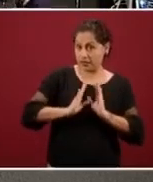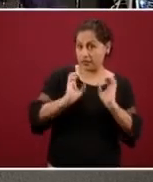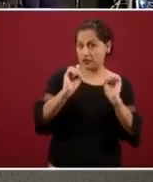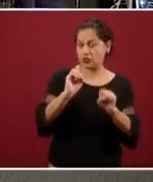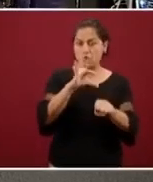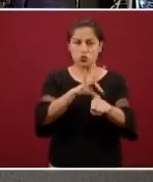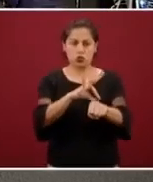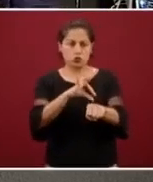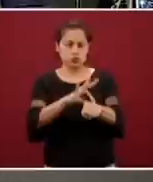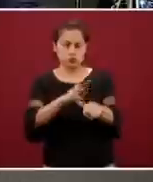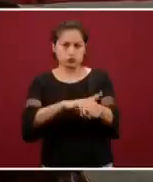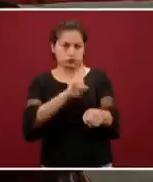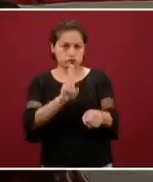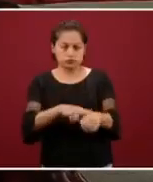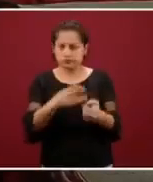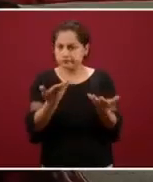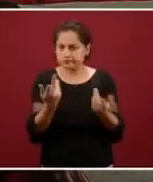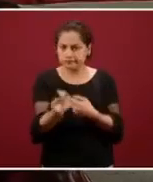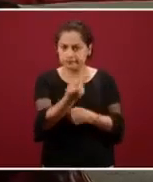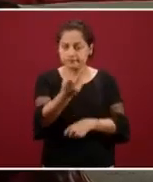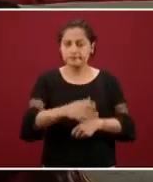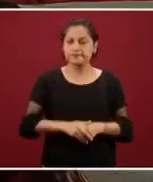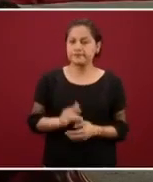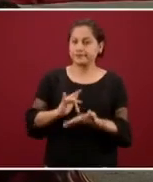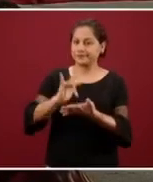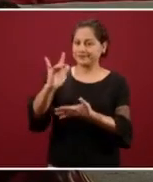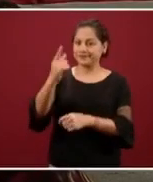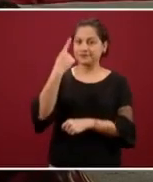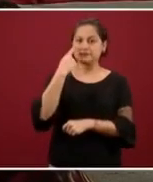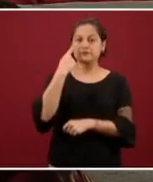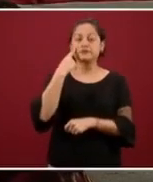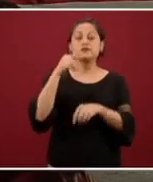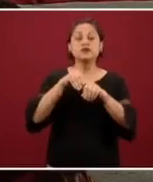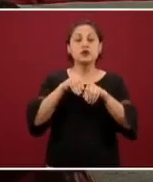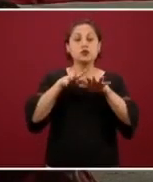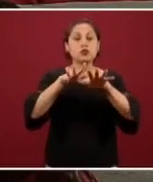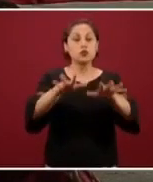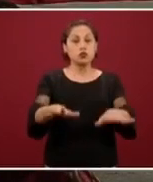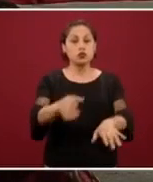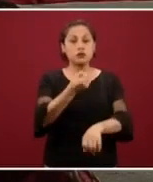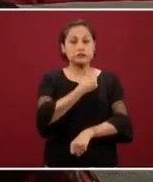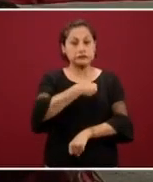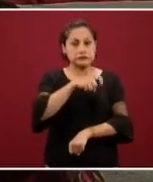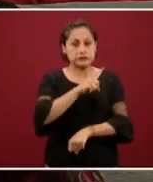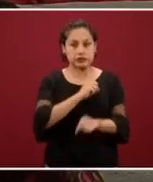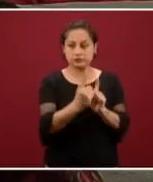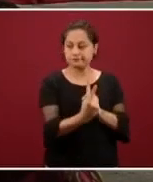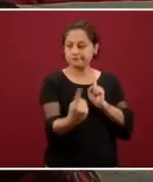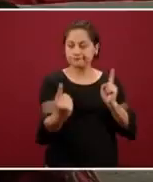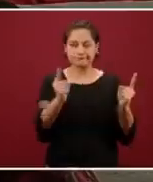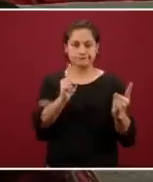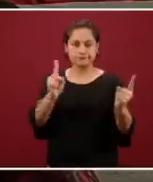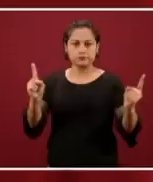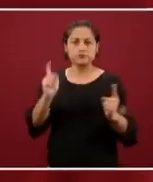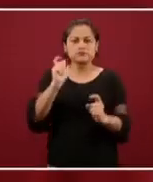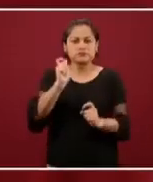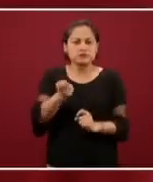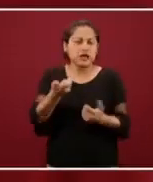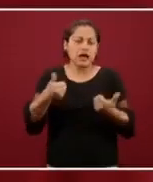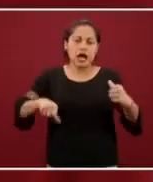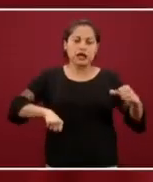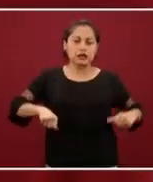Muchas gracias. Mire, la Jornada Nacional de Sana Distancia es una estrategia de distanciamiento social,